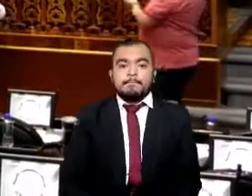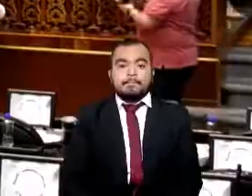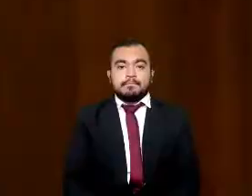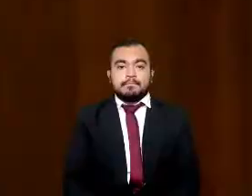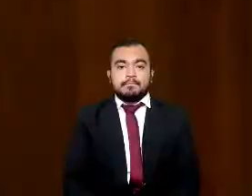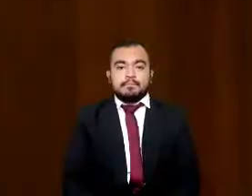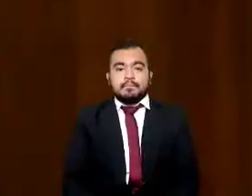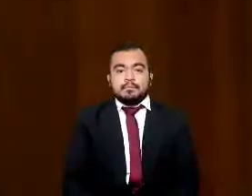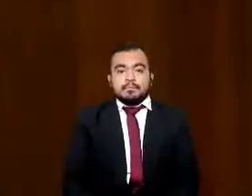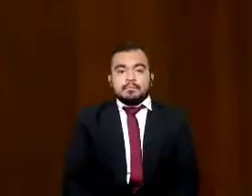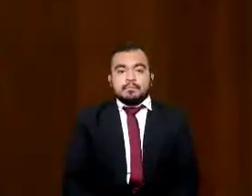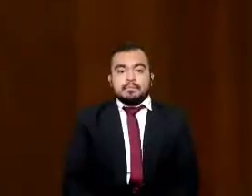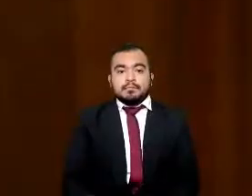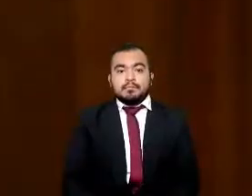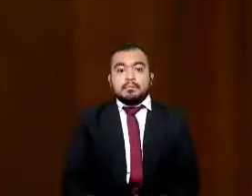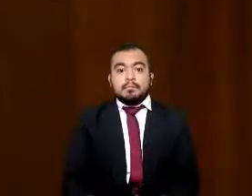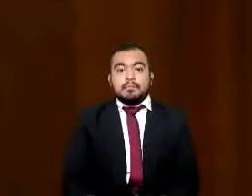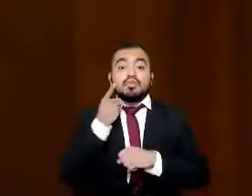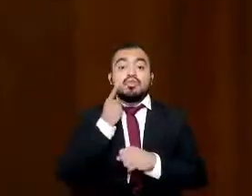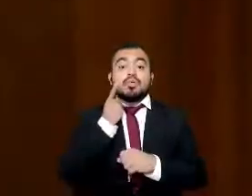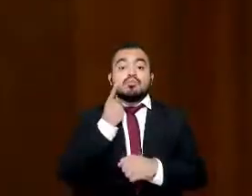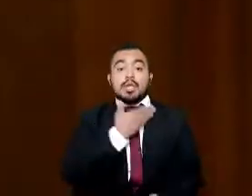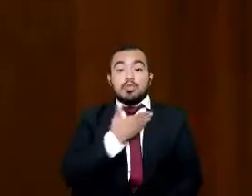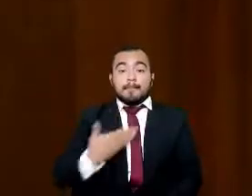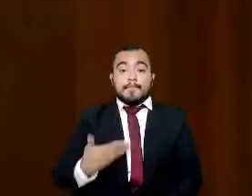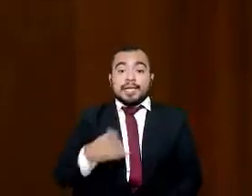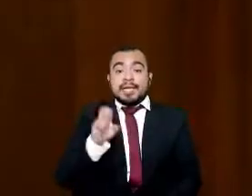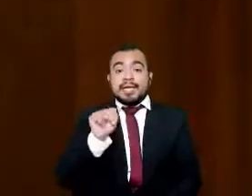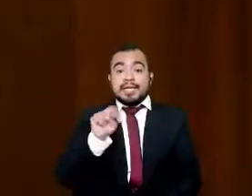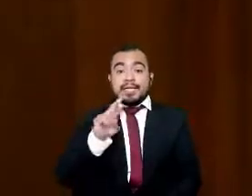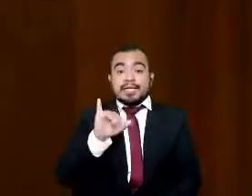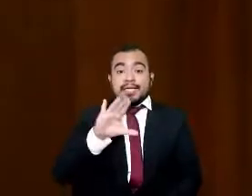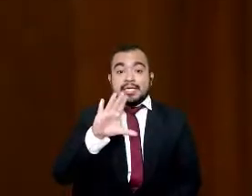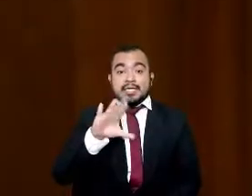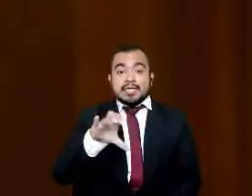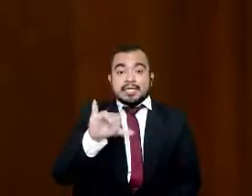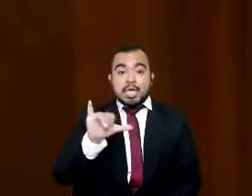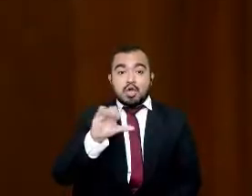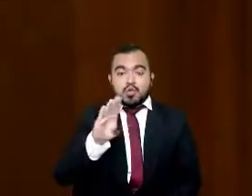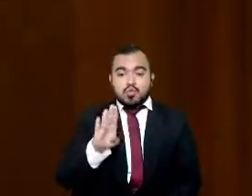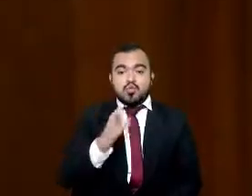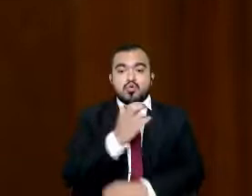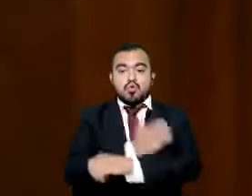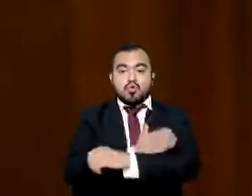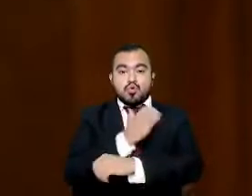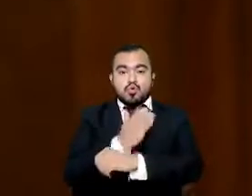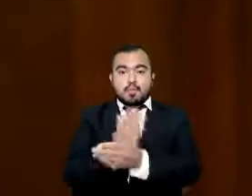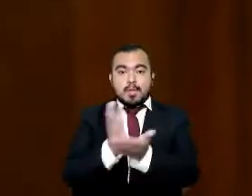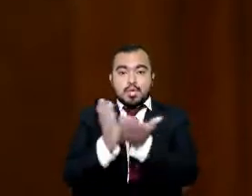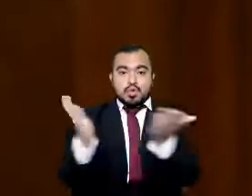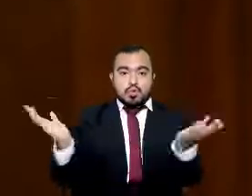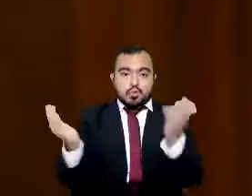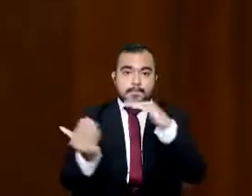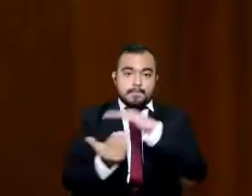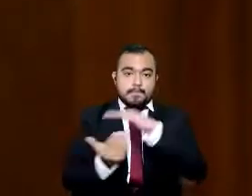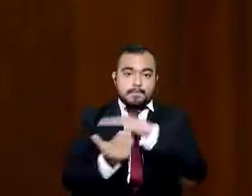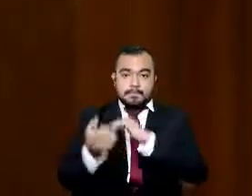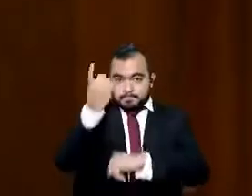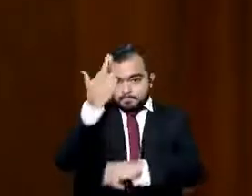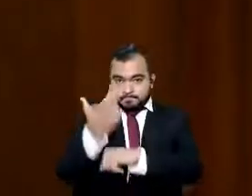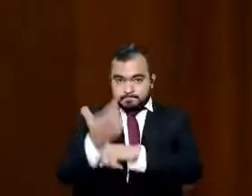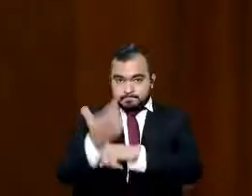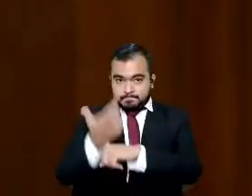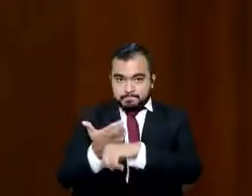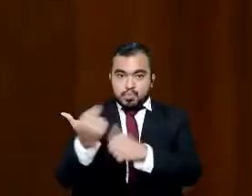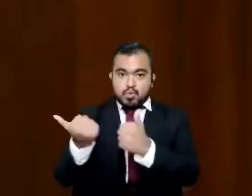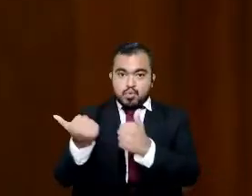Con su permiso, diputado presidente Enrique Jacob Rocha, compañeros de la mesa, con permiso. Señor secretario